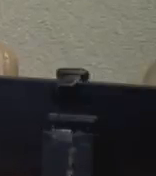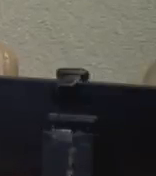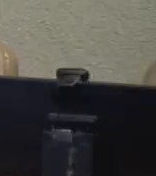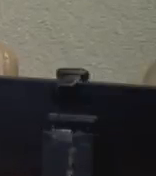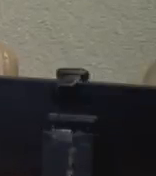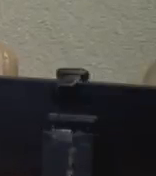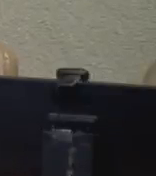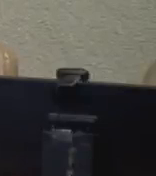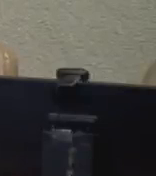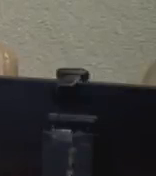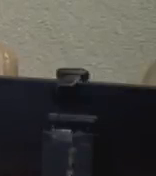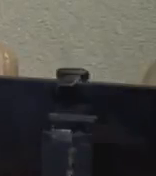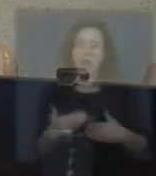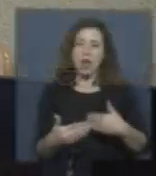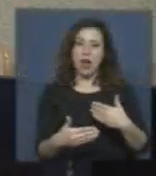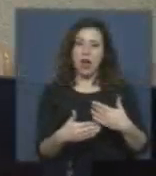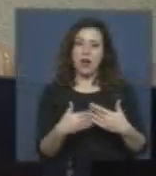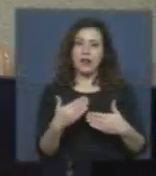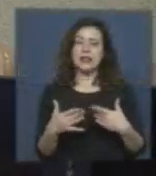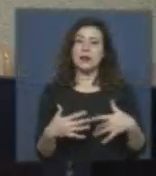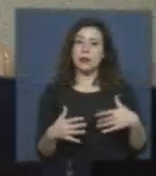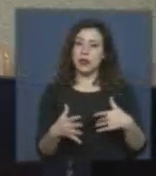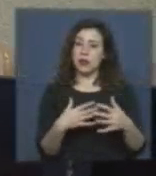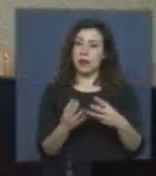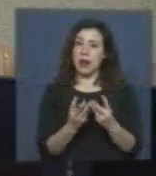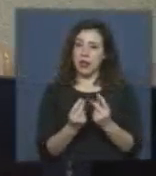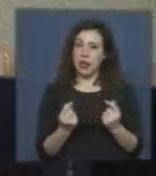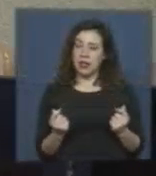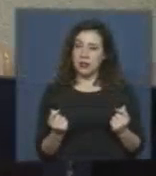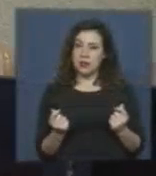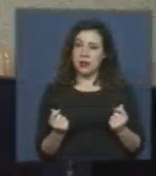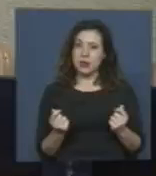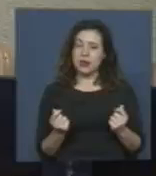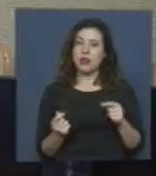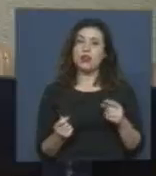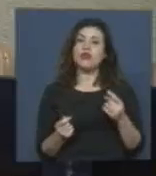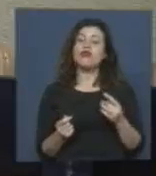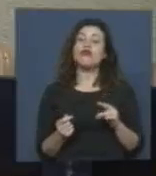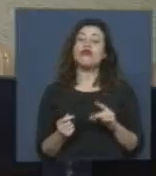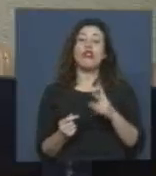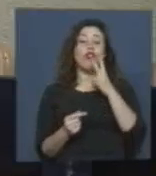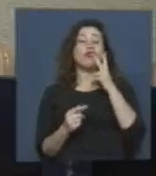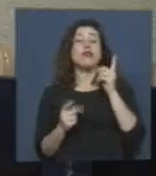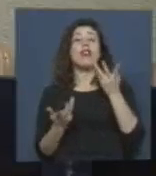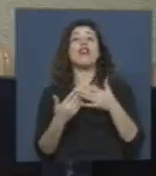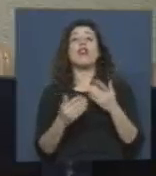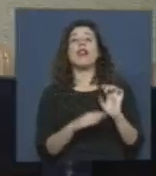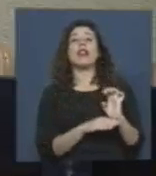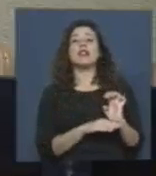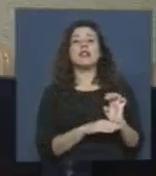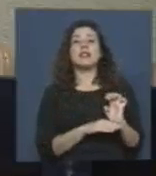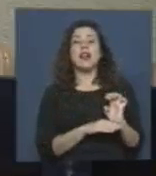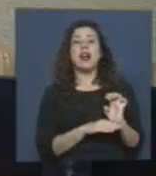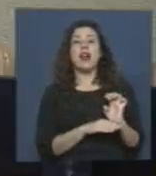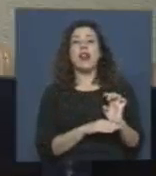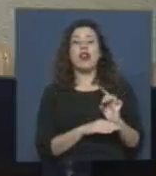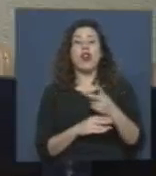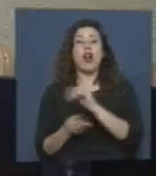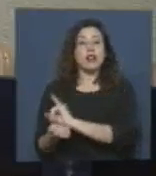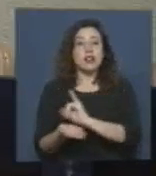avances sustantivos en materia de transparencia, esta se ha visto solo desde la óptica del Estado y sus órganos